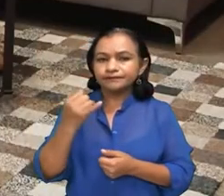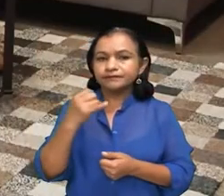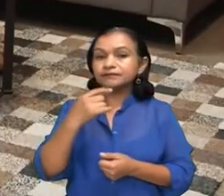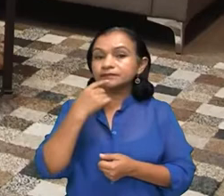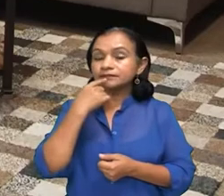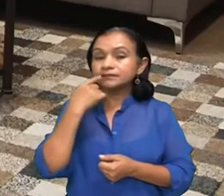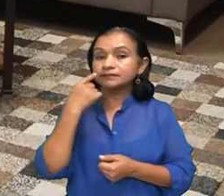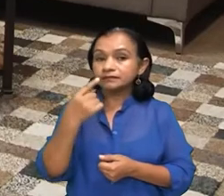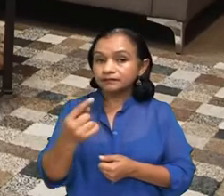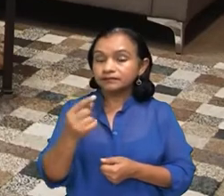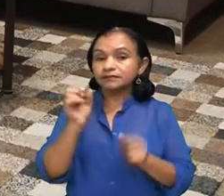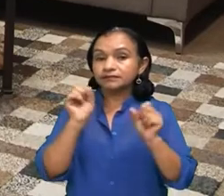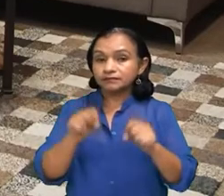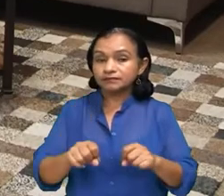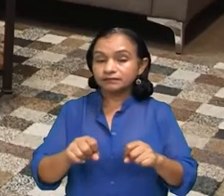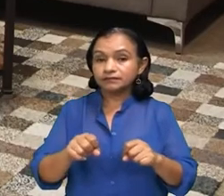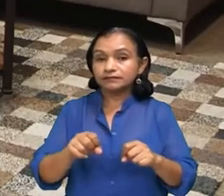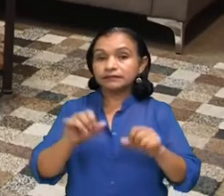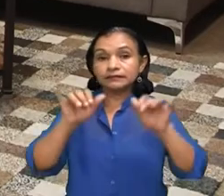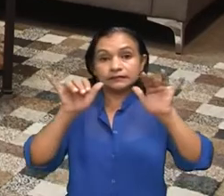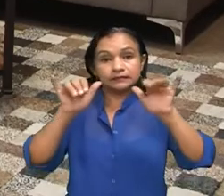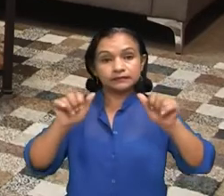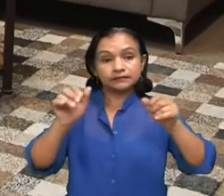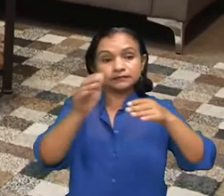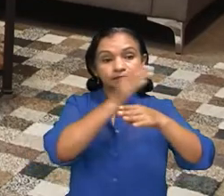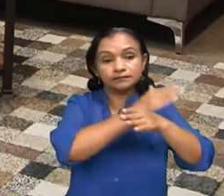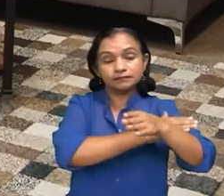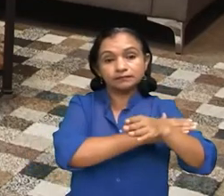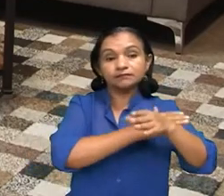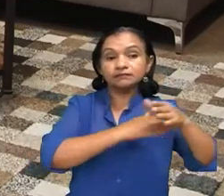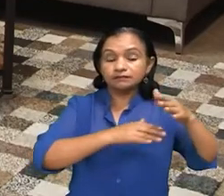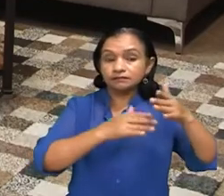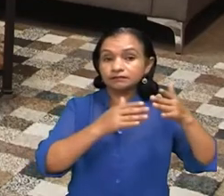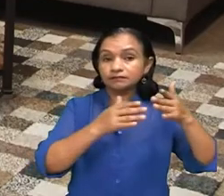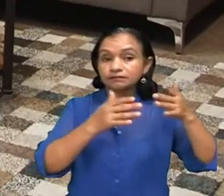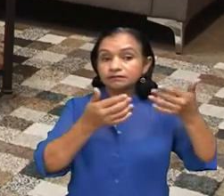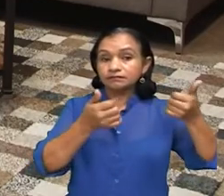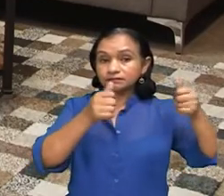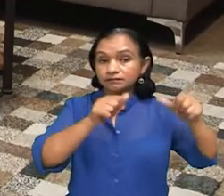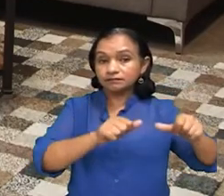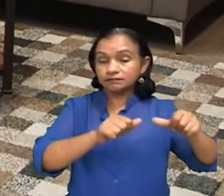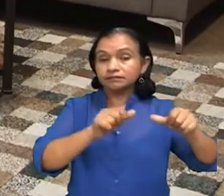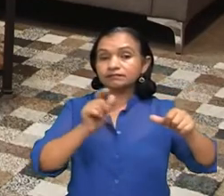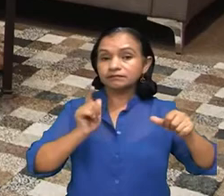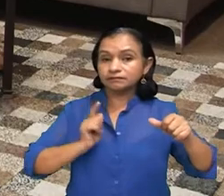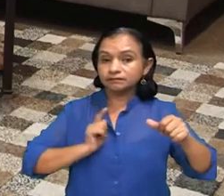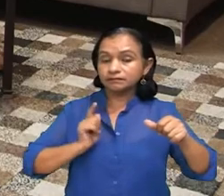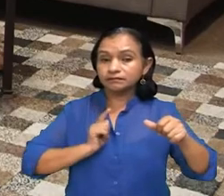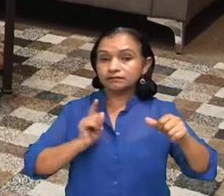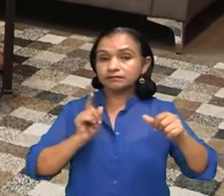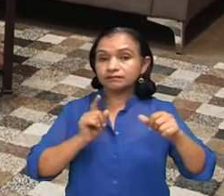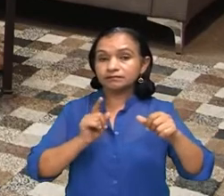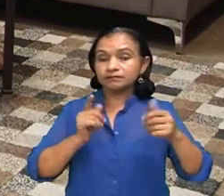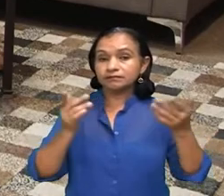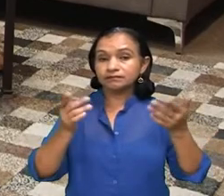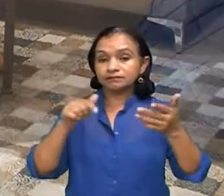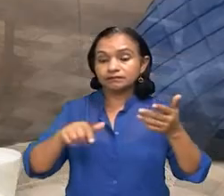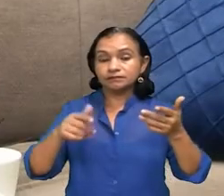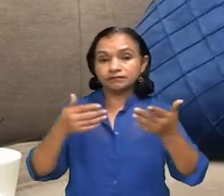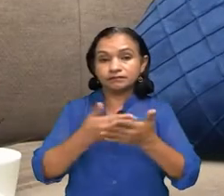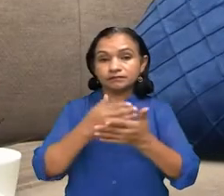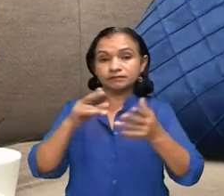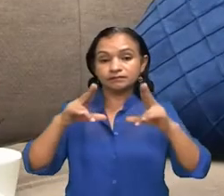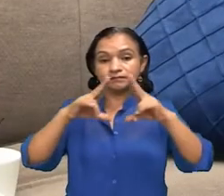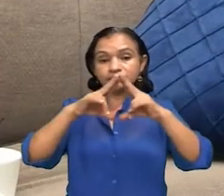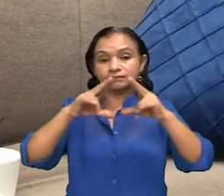decirte que ya hemos sentado alguna base, teniendo una plataforma como la que tenemos de